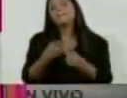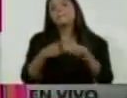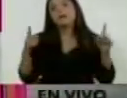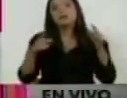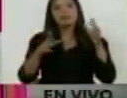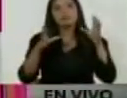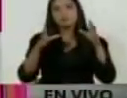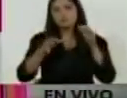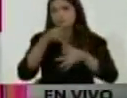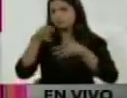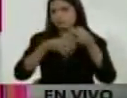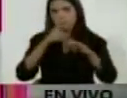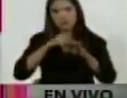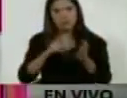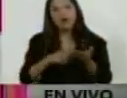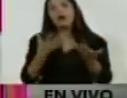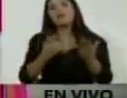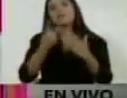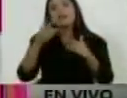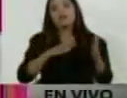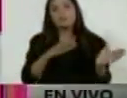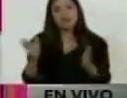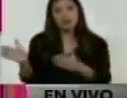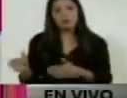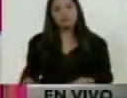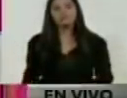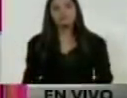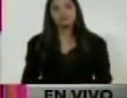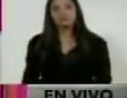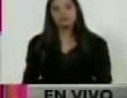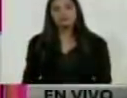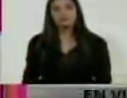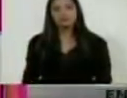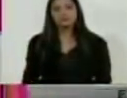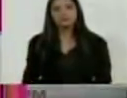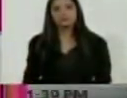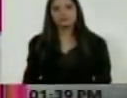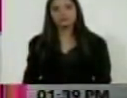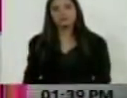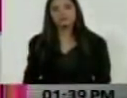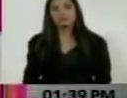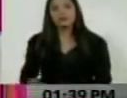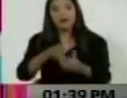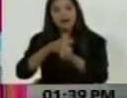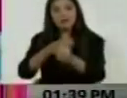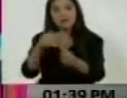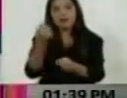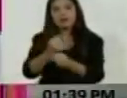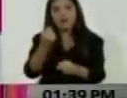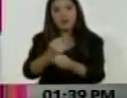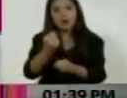y explícita del plan de la guía de trabajo,